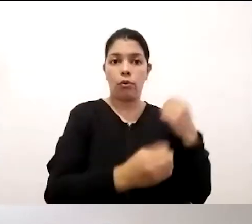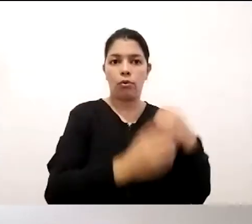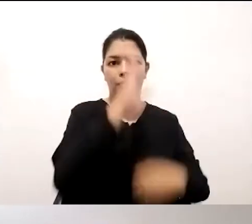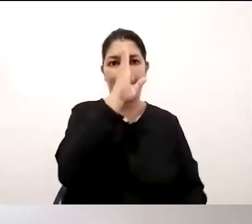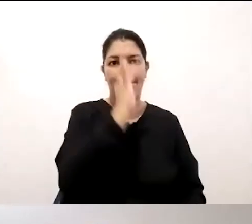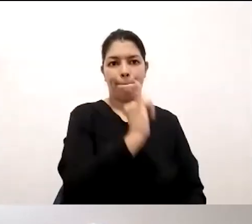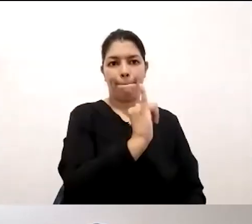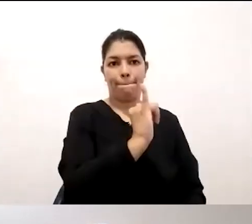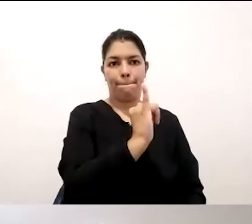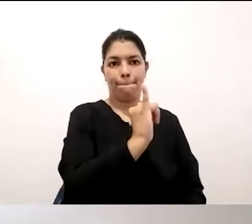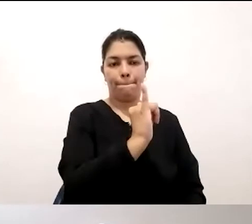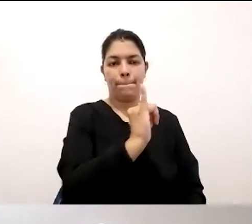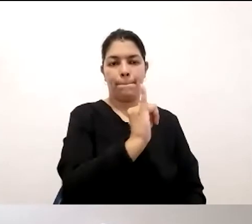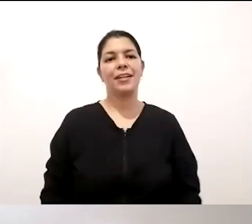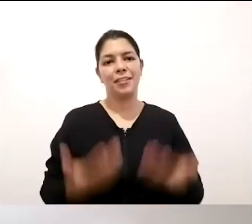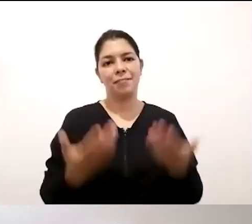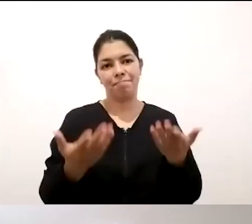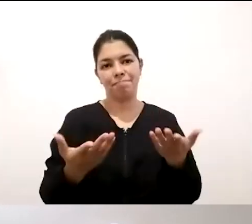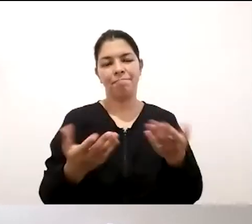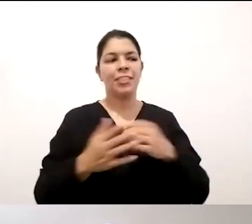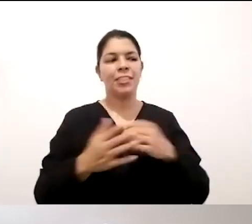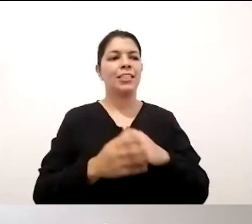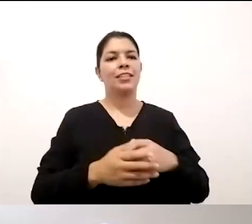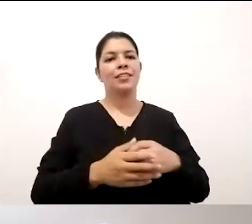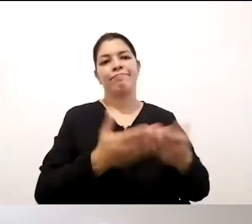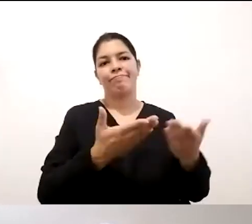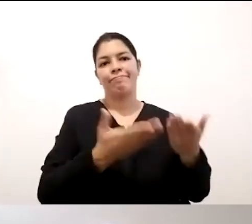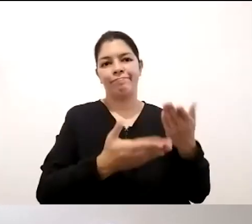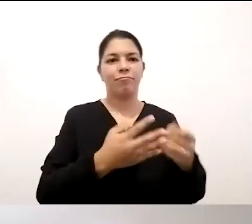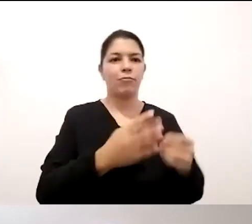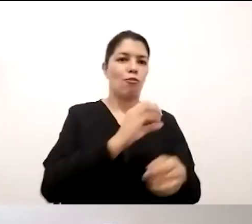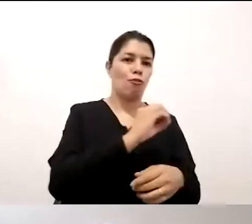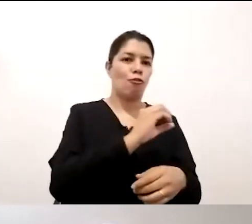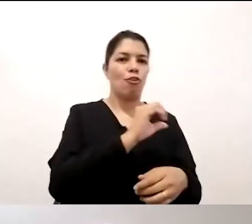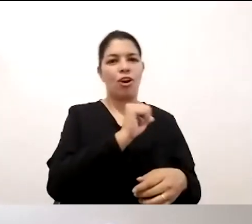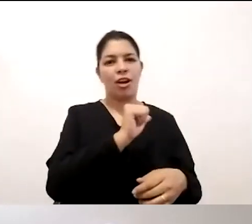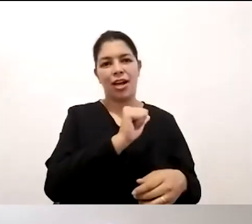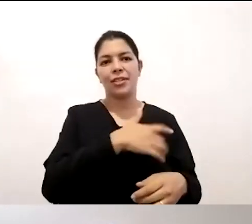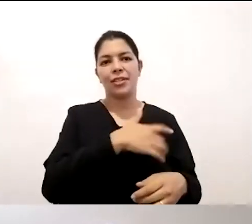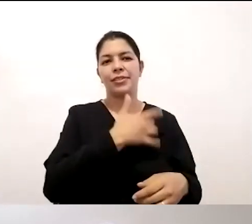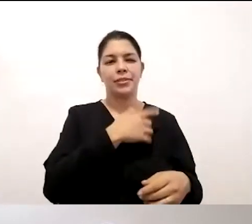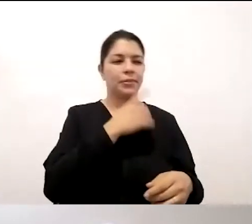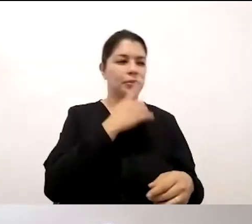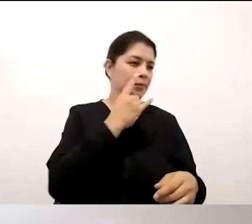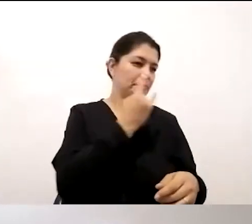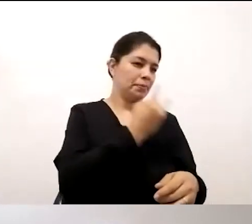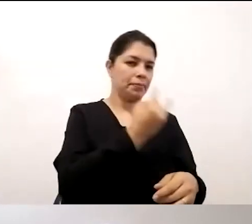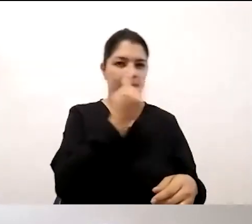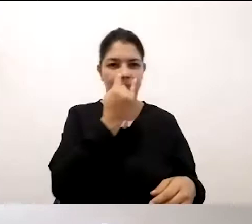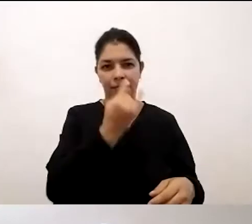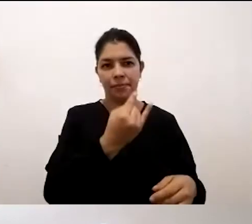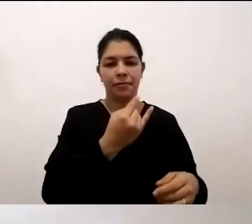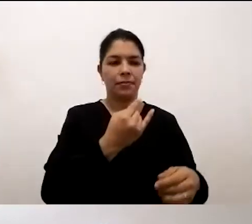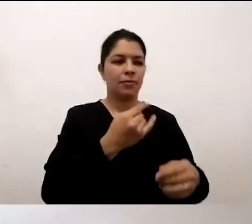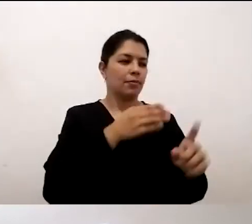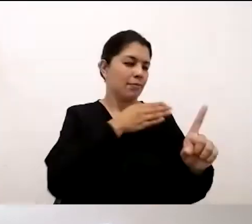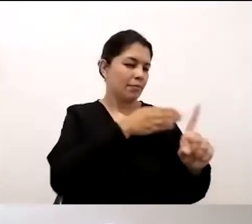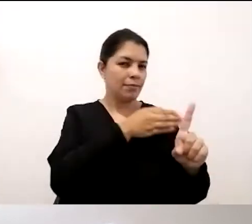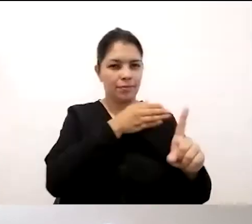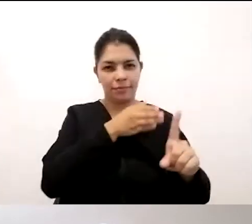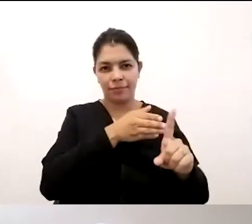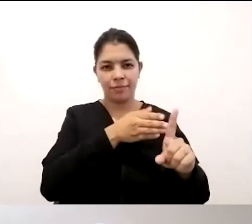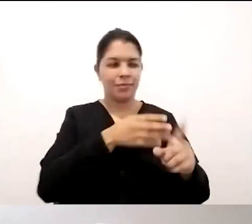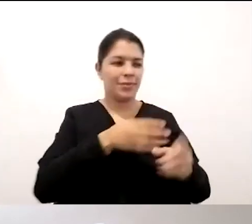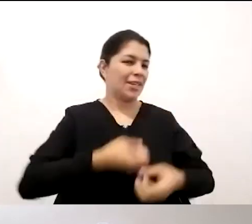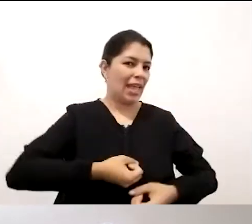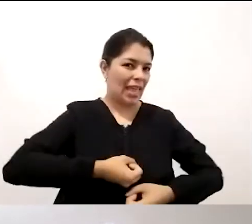En ese sentido, y debido a su sexo, preferencias, identidades, orientaciones o expresiones diferentes